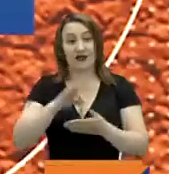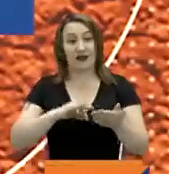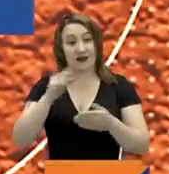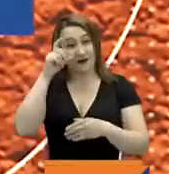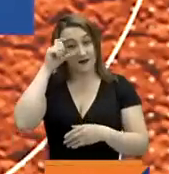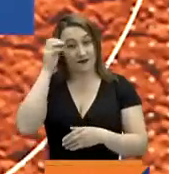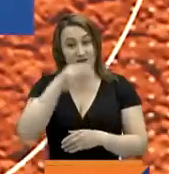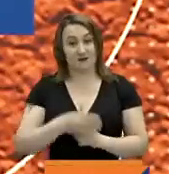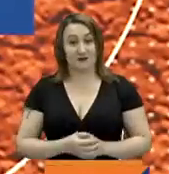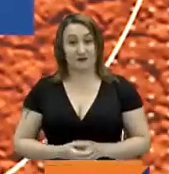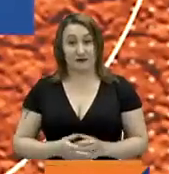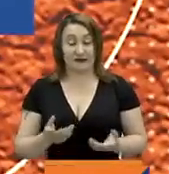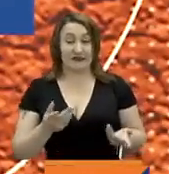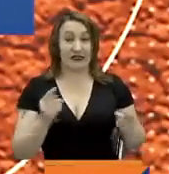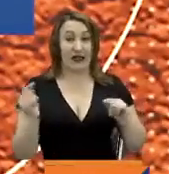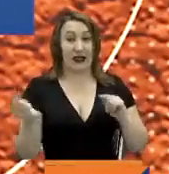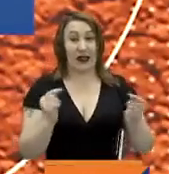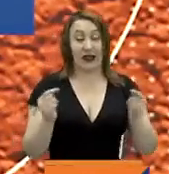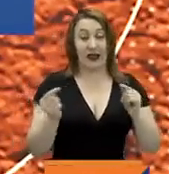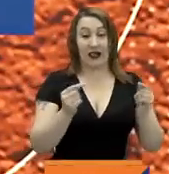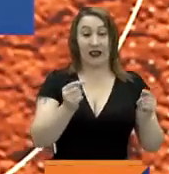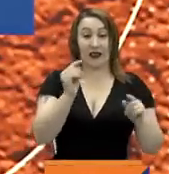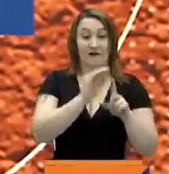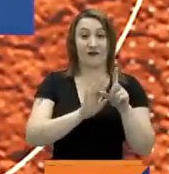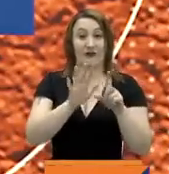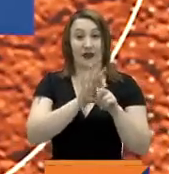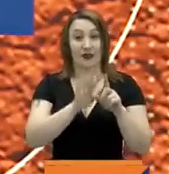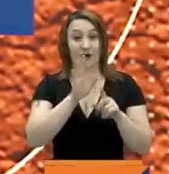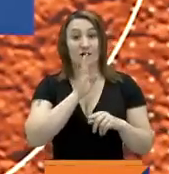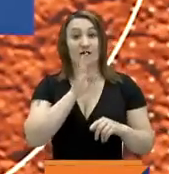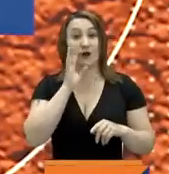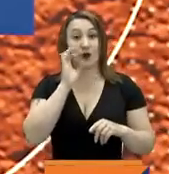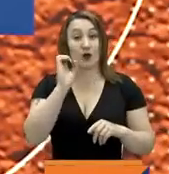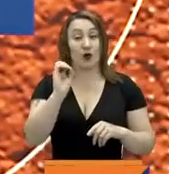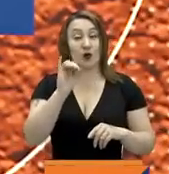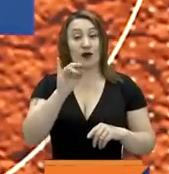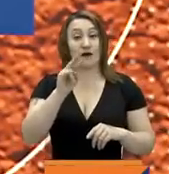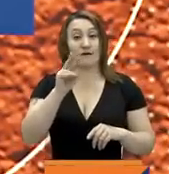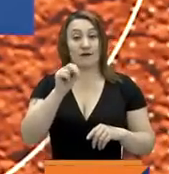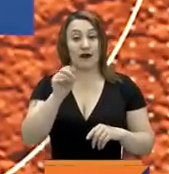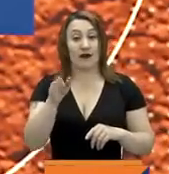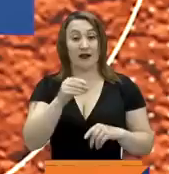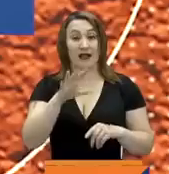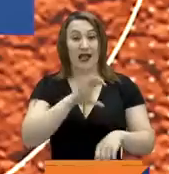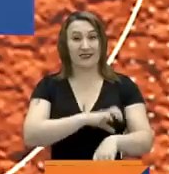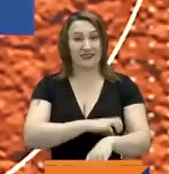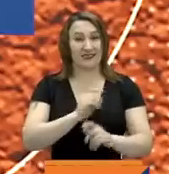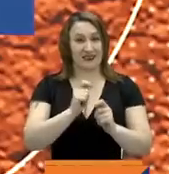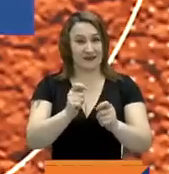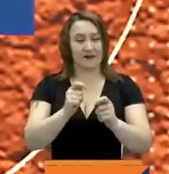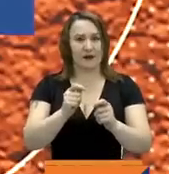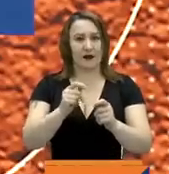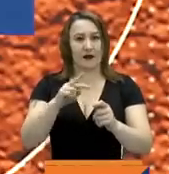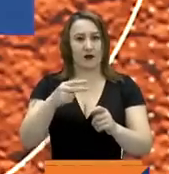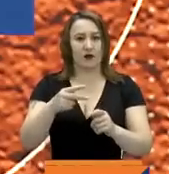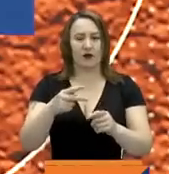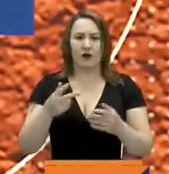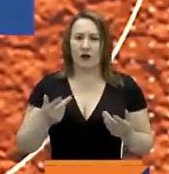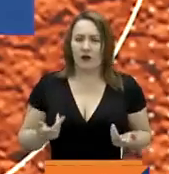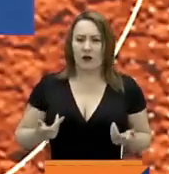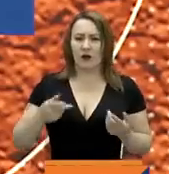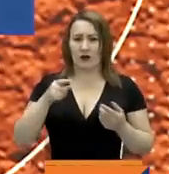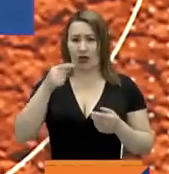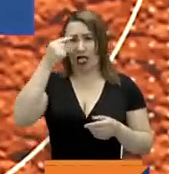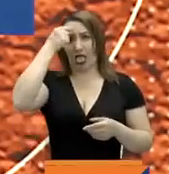y hay polémica por un vídeo en el que reaparece alias Iván mordisco cabecilla de las disidencias de las FARC que las autoridades